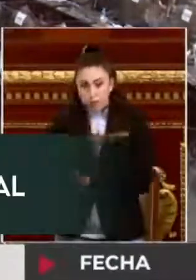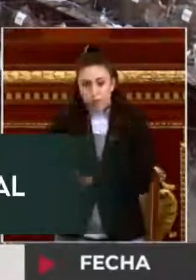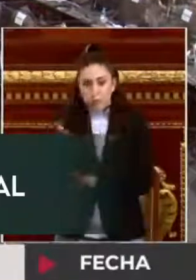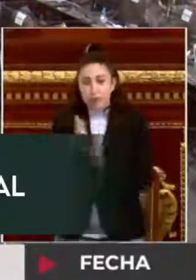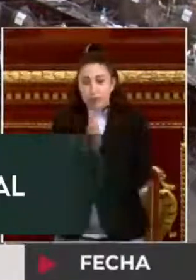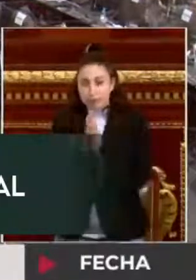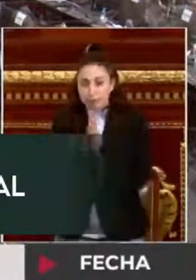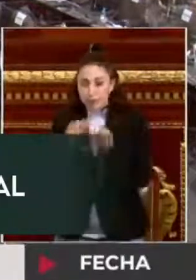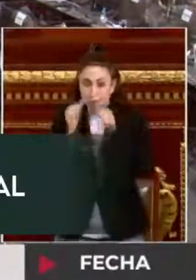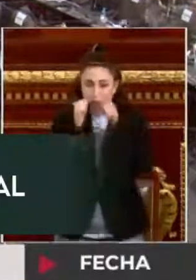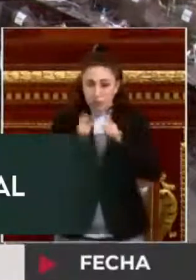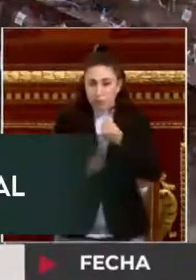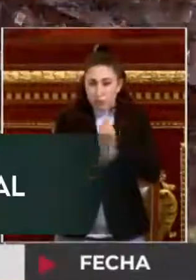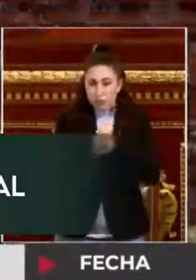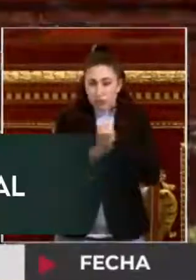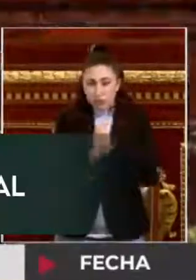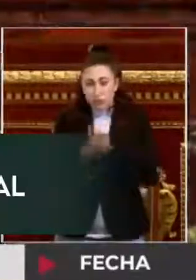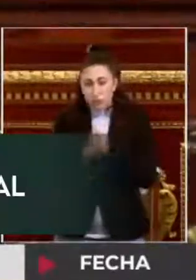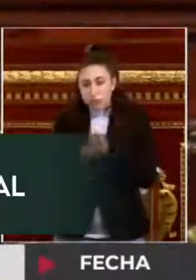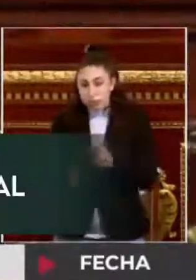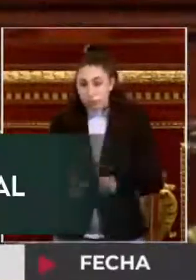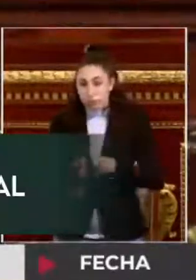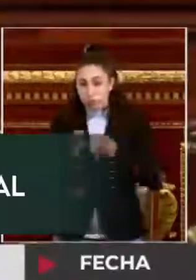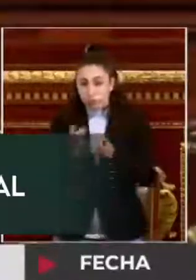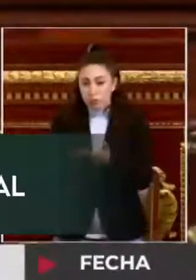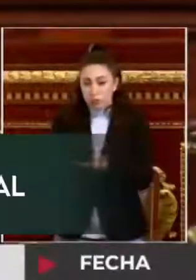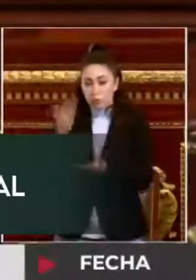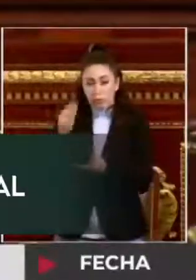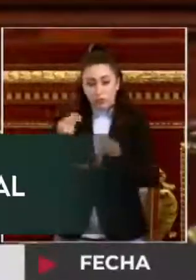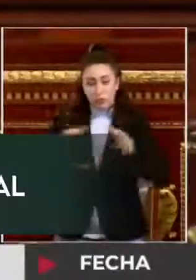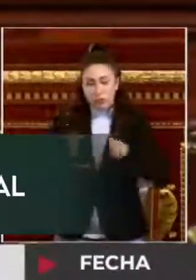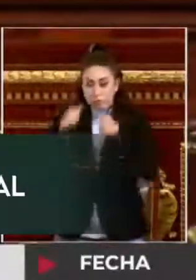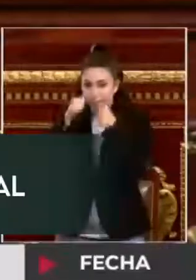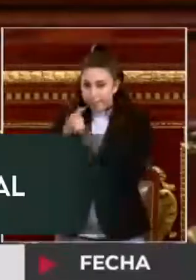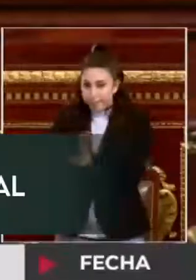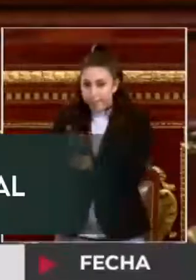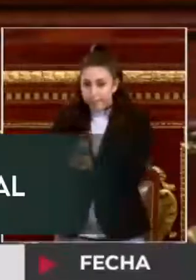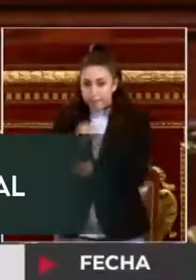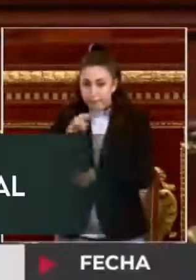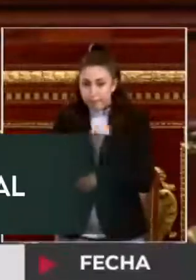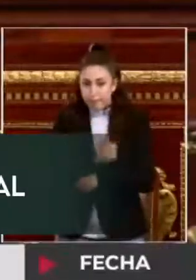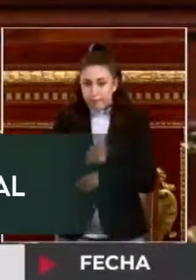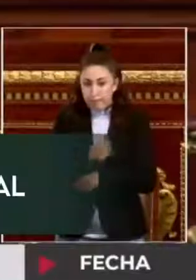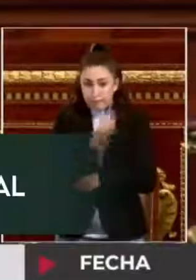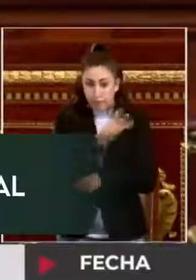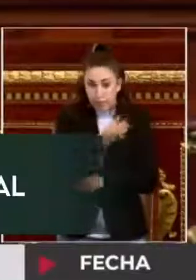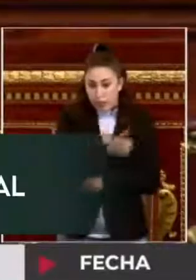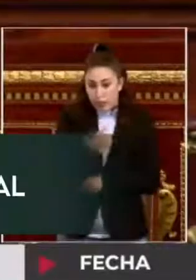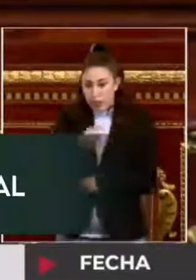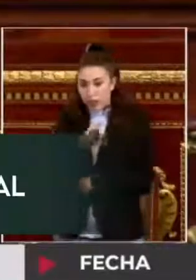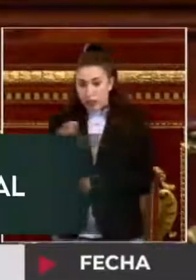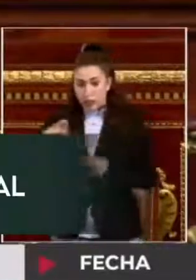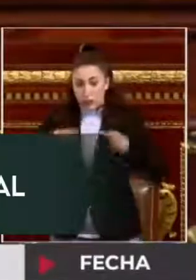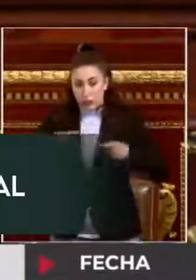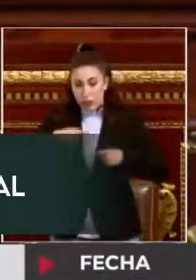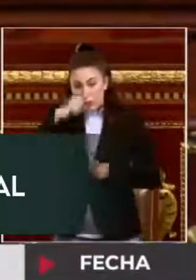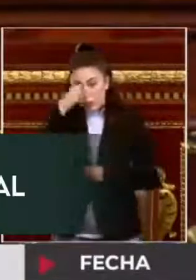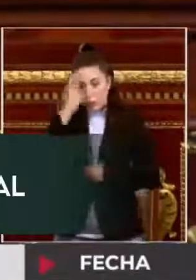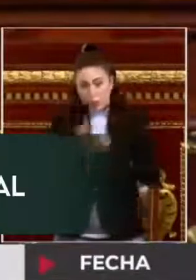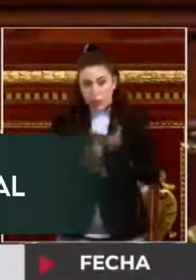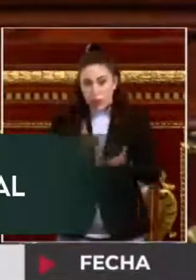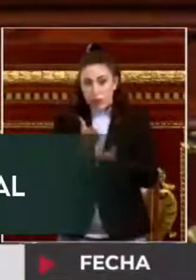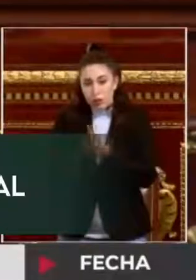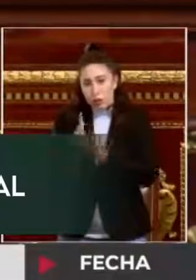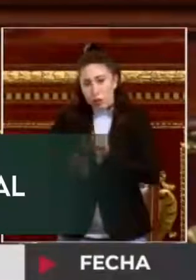e invitarlos a donar sangre bajo todas las medidas de seguridad, con el objetivo de desmitificar e impulsar la cultura de la donación de sangre en la